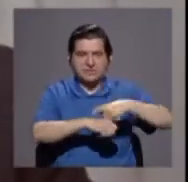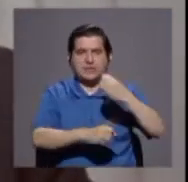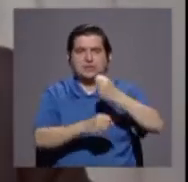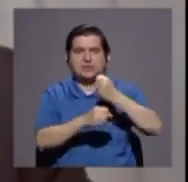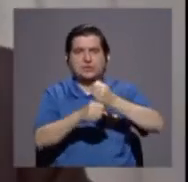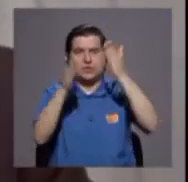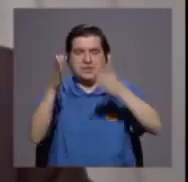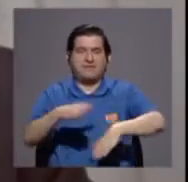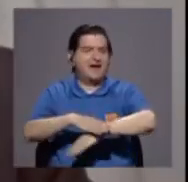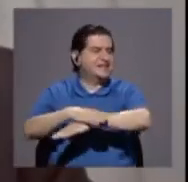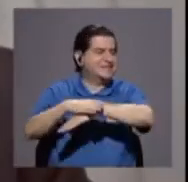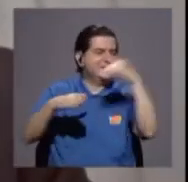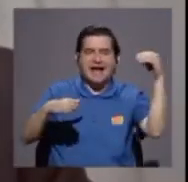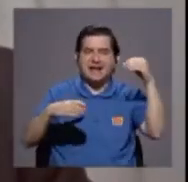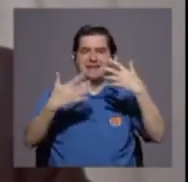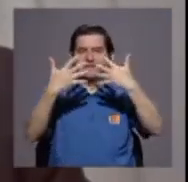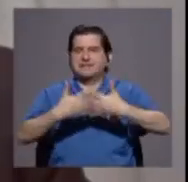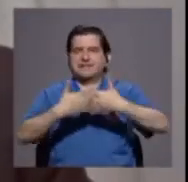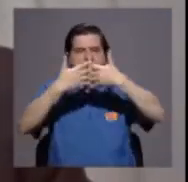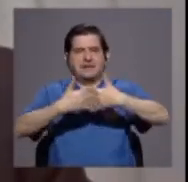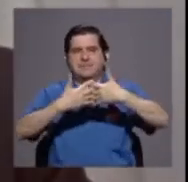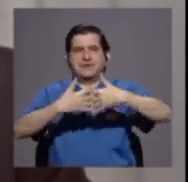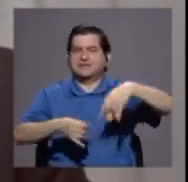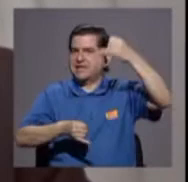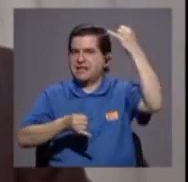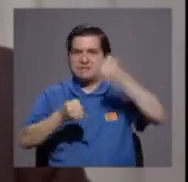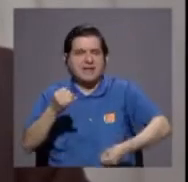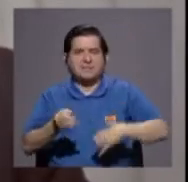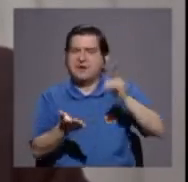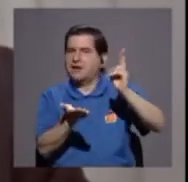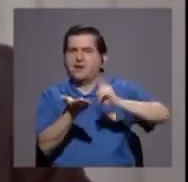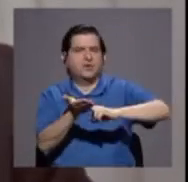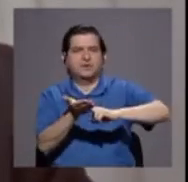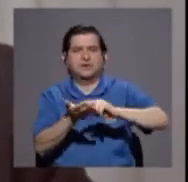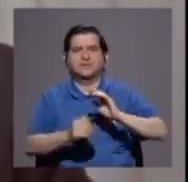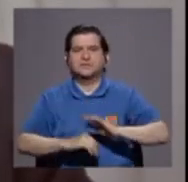deben salir de la empresa, deben terminar su contrato.